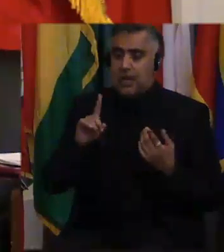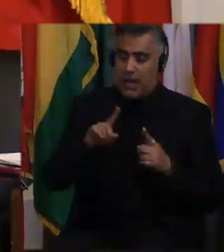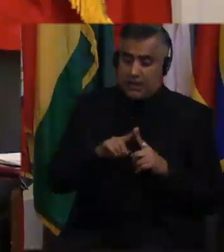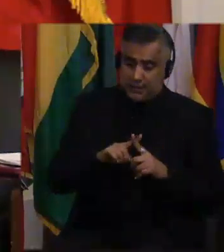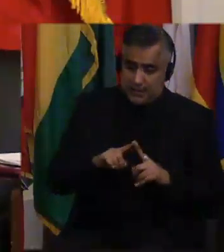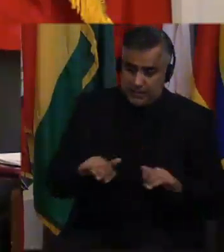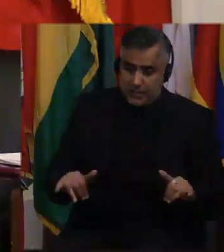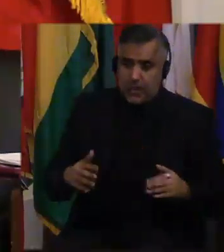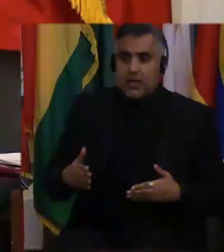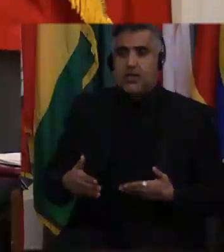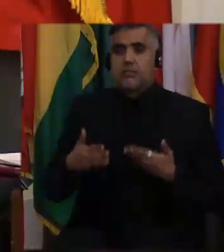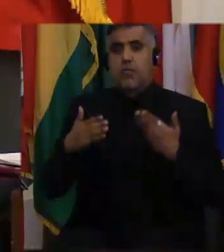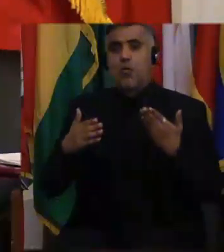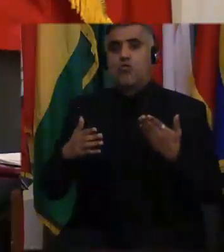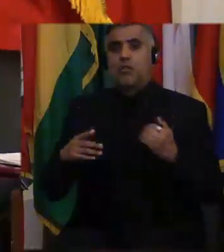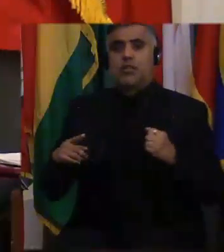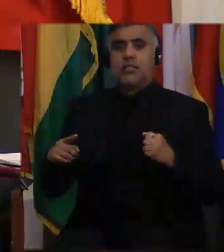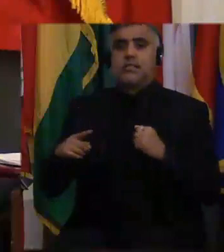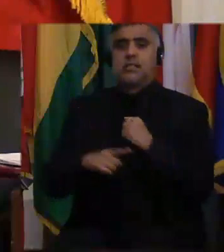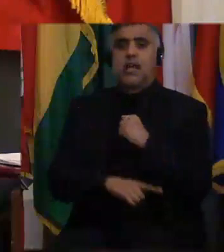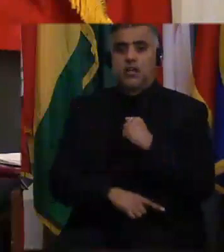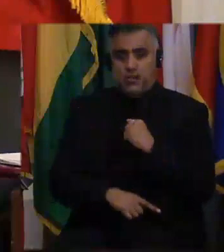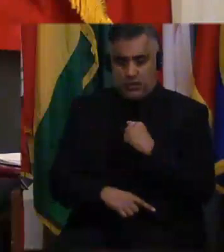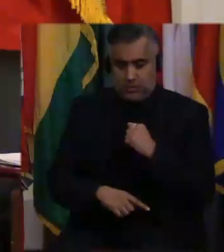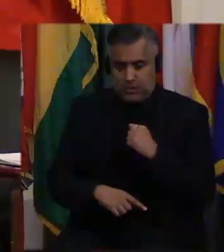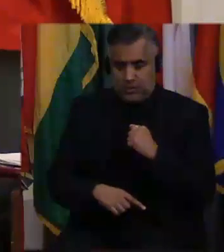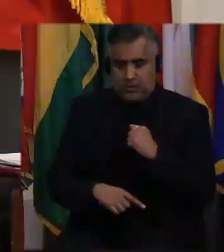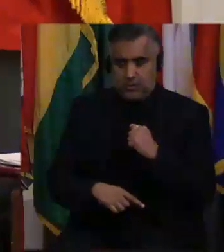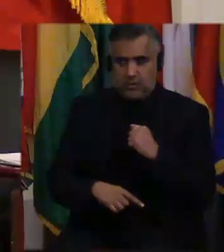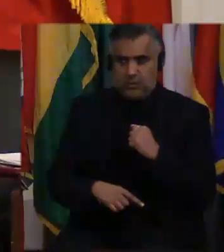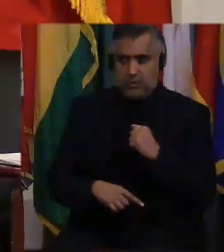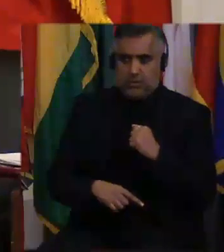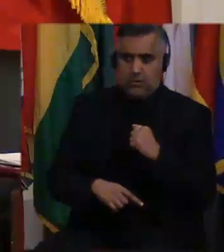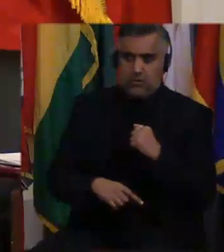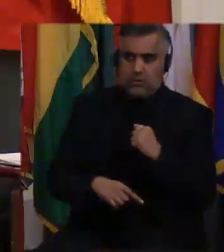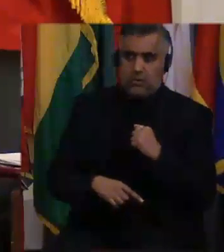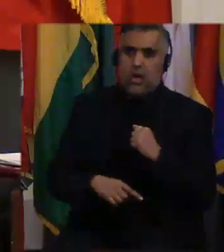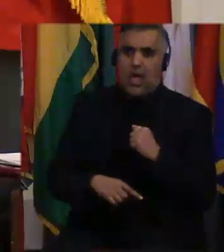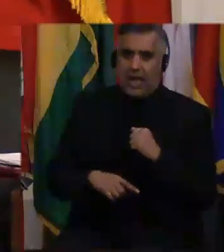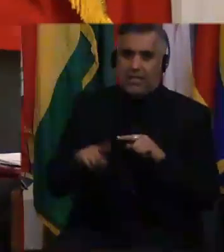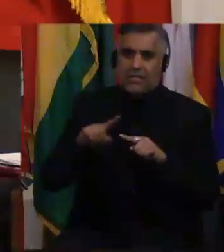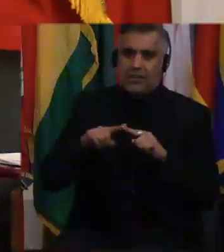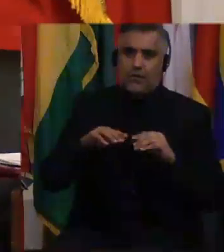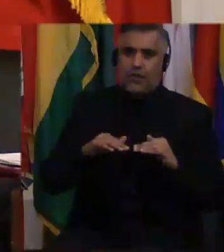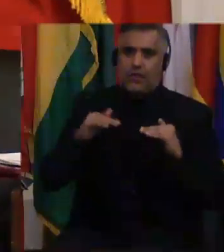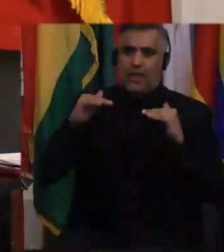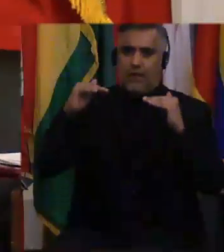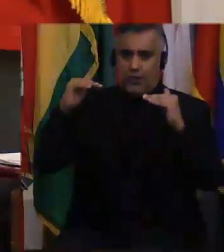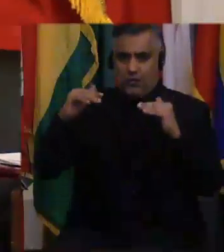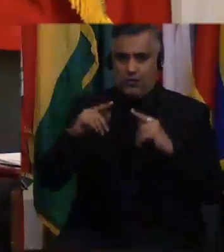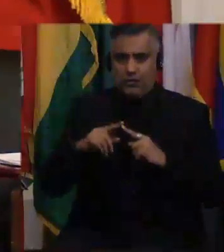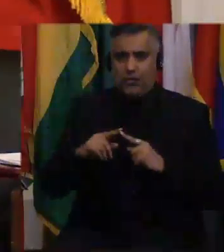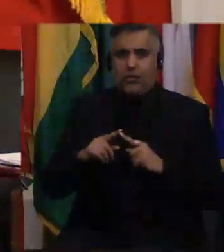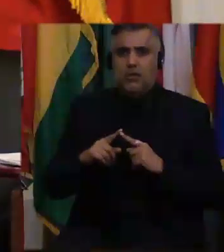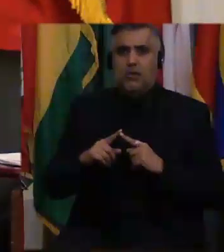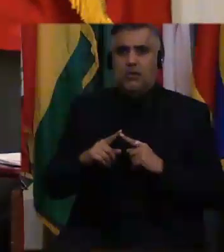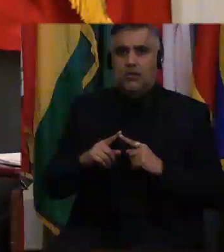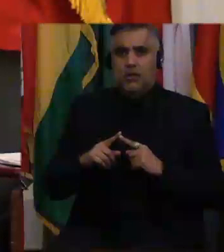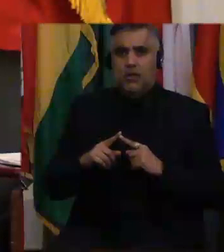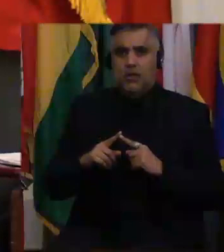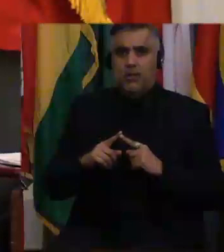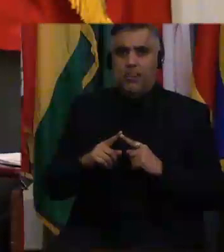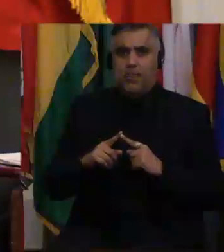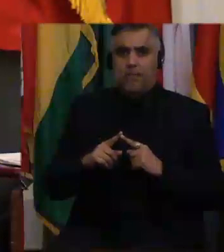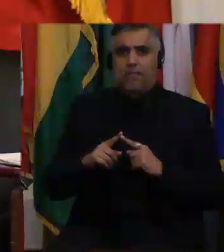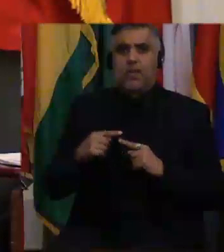proponiendo sanciones, o sea, está en diferentes niveles, o sea, sanciones leves, sanciones graves y sanciones muy